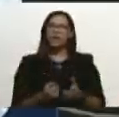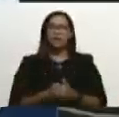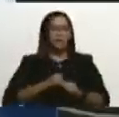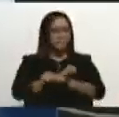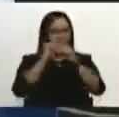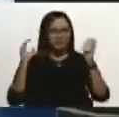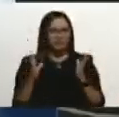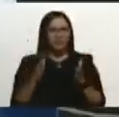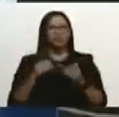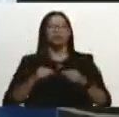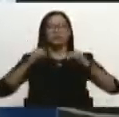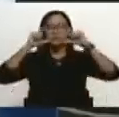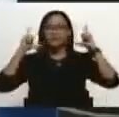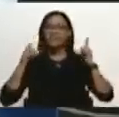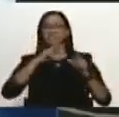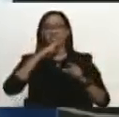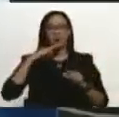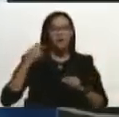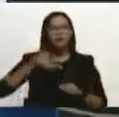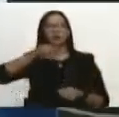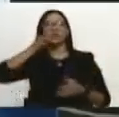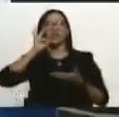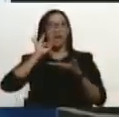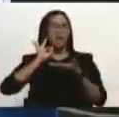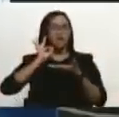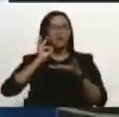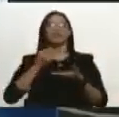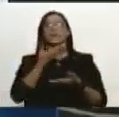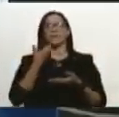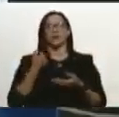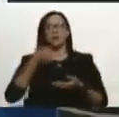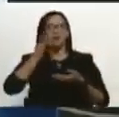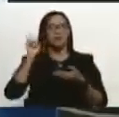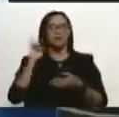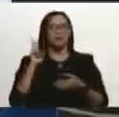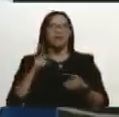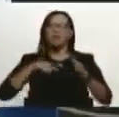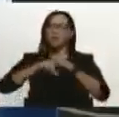levantamos, hacemos nuestro sabroso café, que es más sabroso que el café venezolano, y salimos a trabajar.